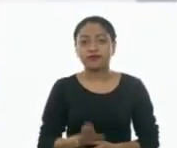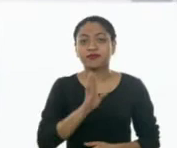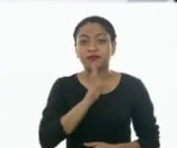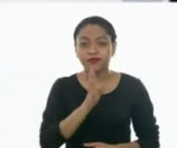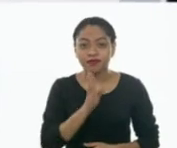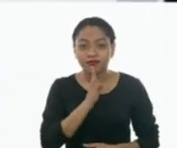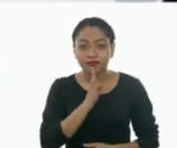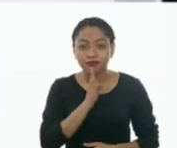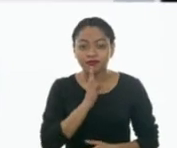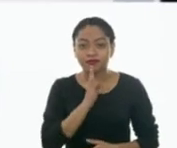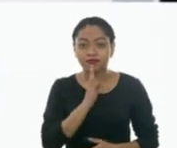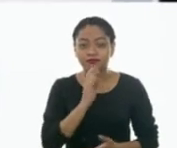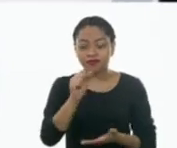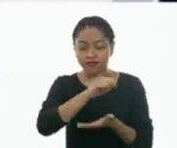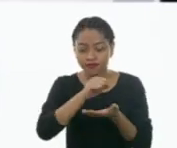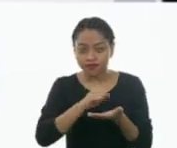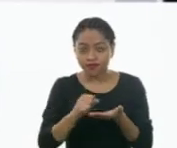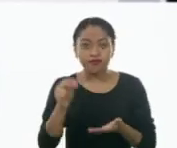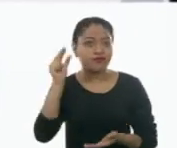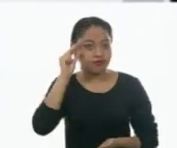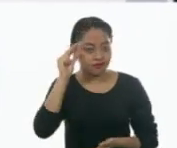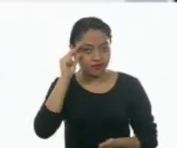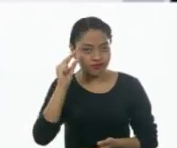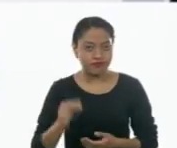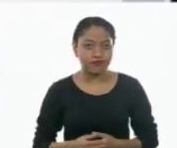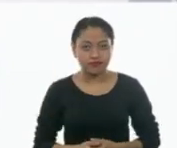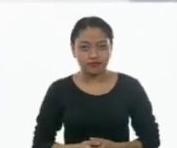Mamá lava uvas.